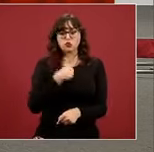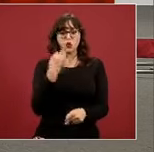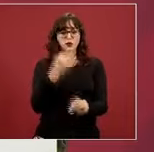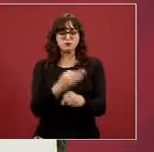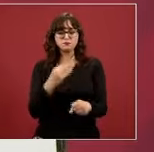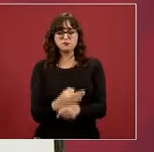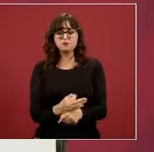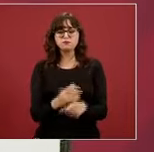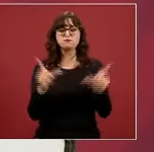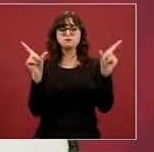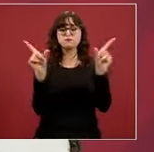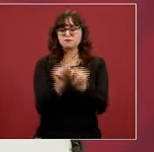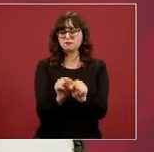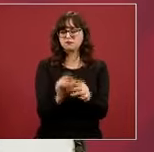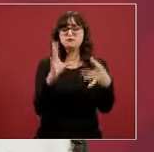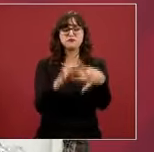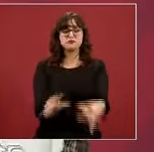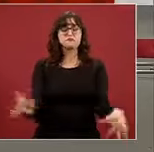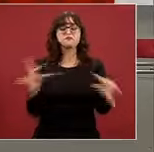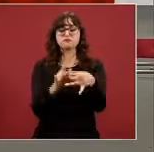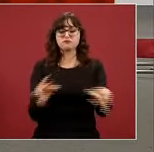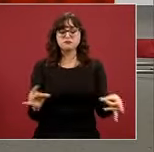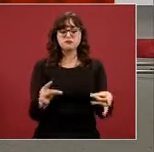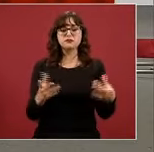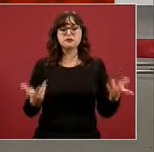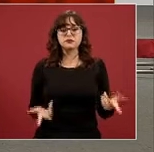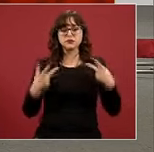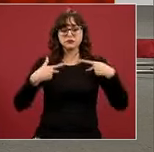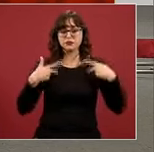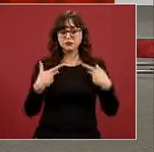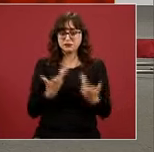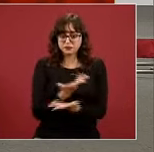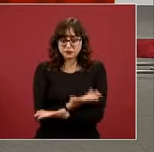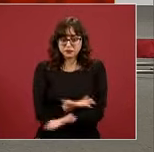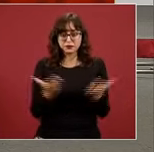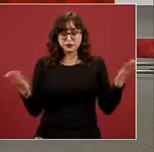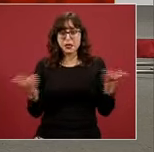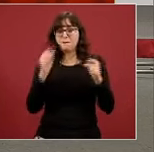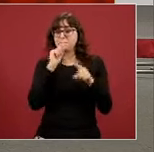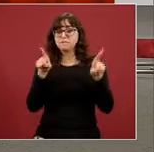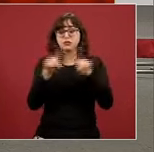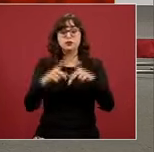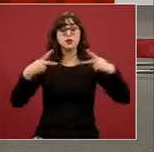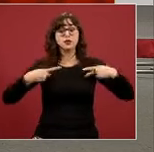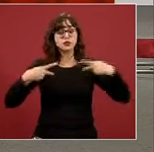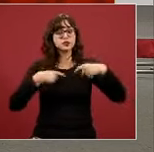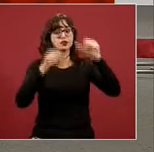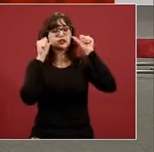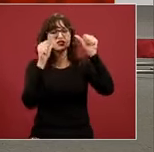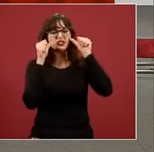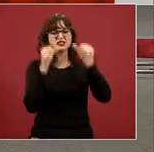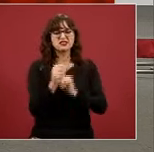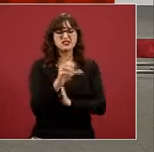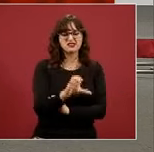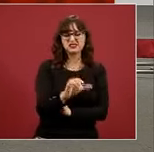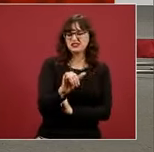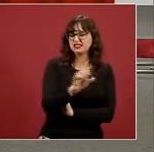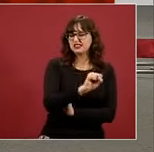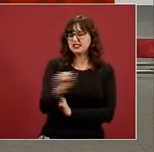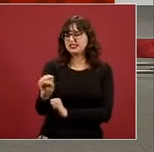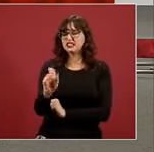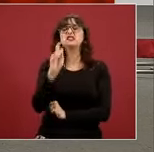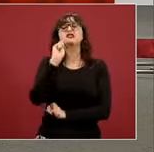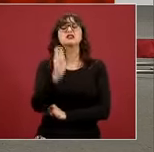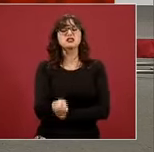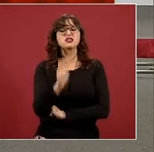recorrido, primero explicando al auditorio, a las personas que nos ven, ¿qué es la CIS? Si pueden